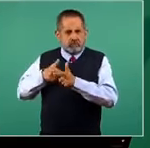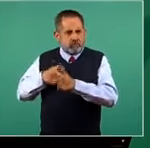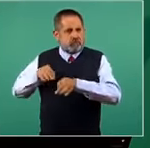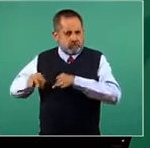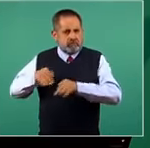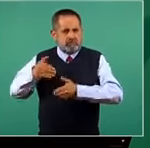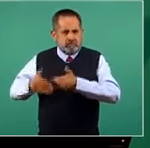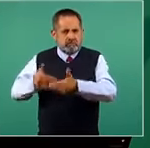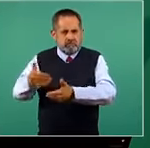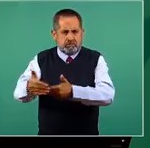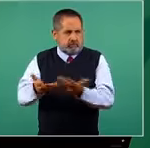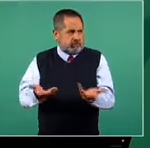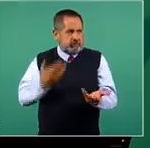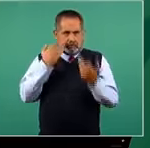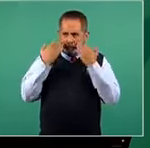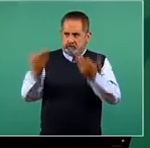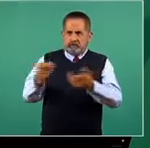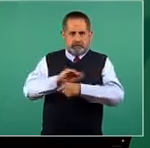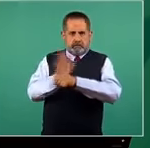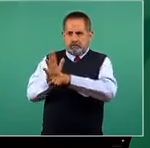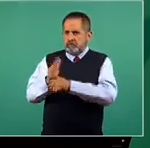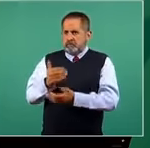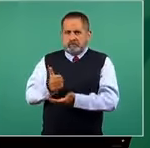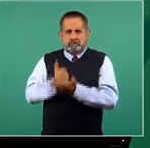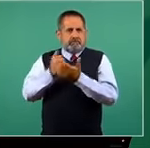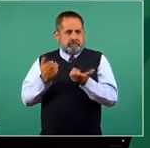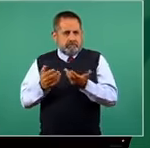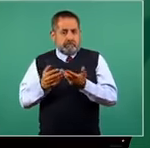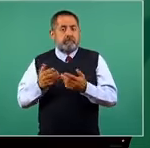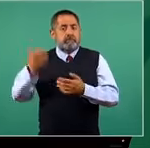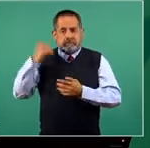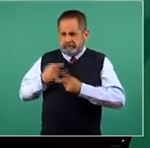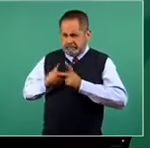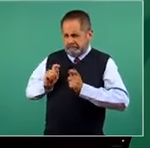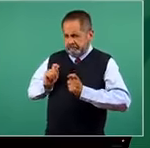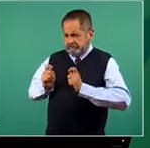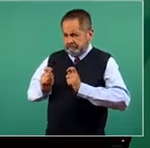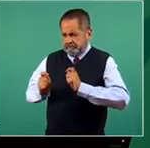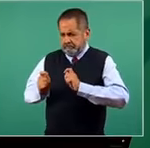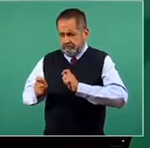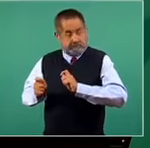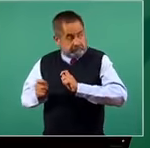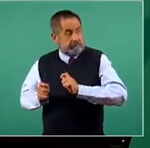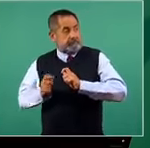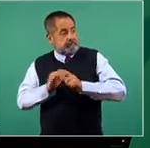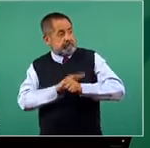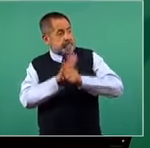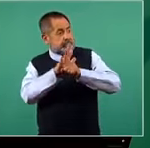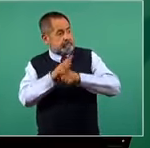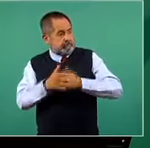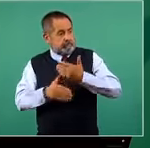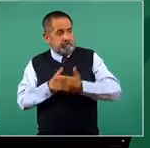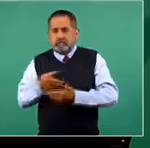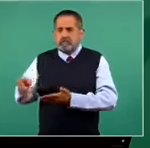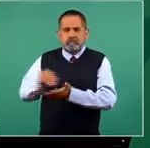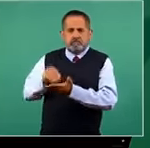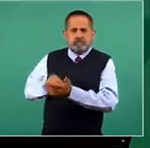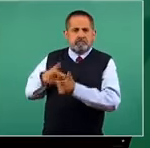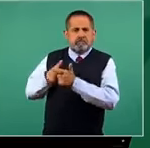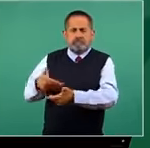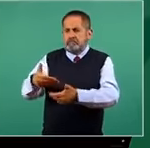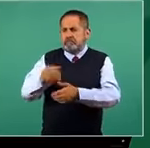de ello es que pudimos enfrentar la epidemia. Ya habíamos iniciado la transformación cuando empezó la epidemia y han seguido funcionando.